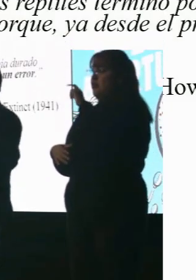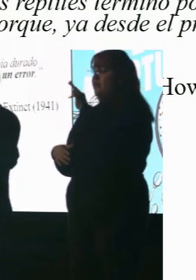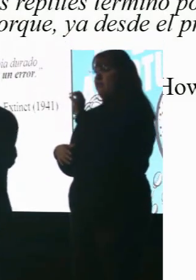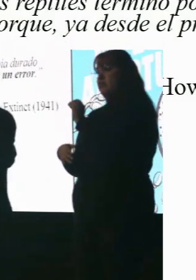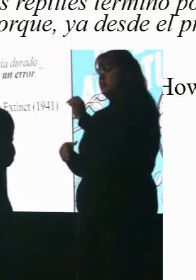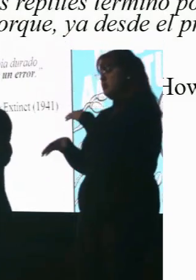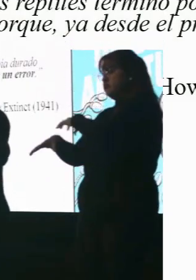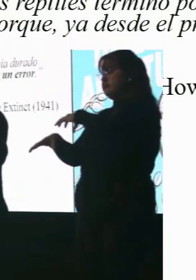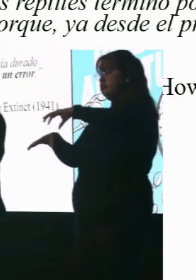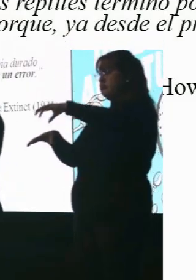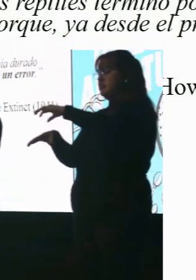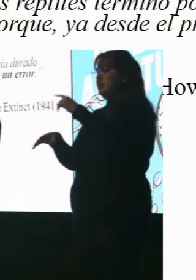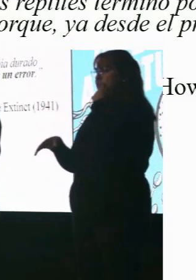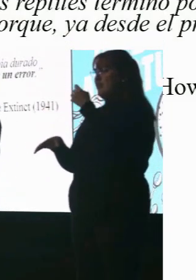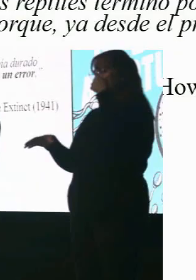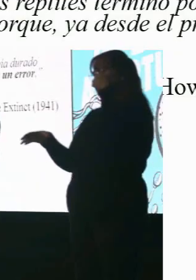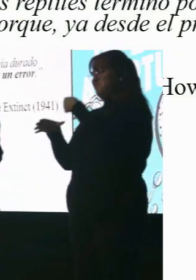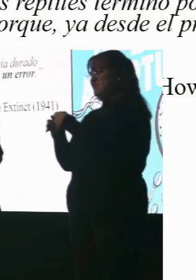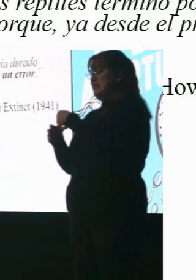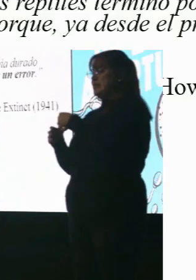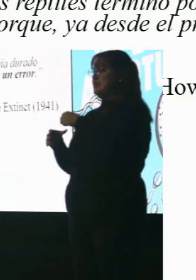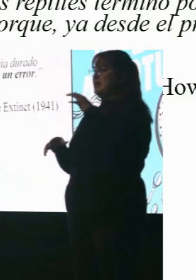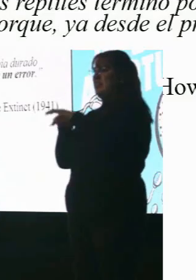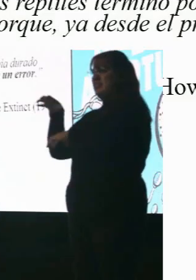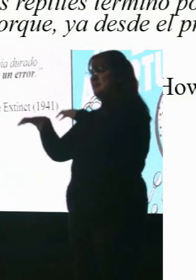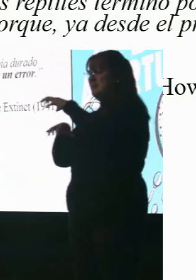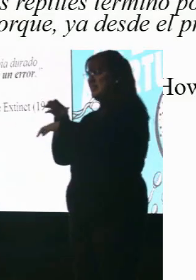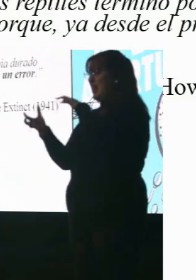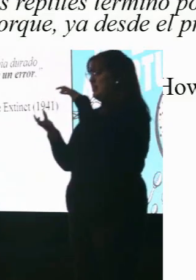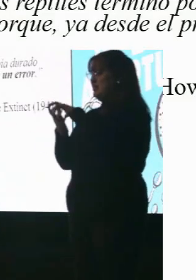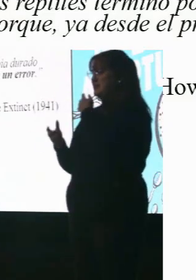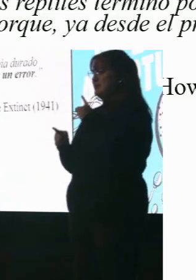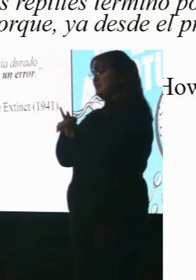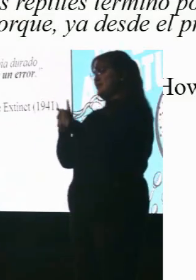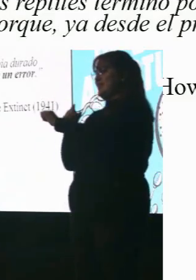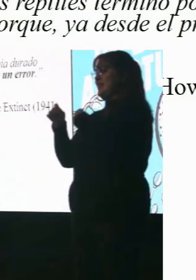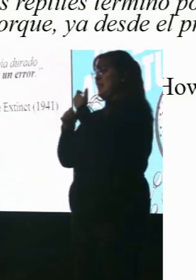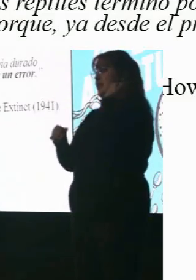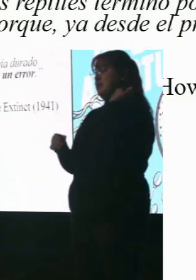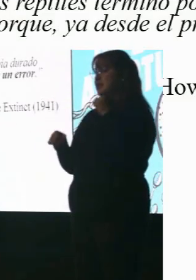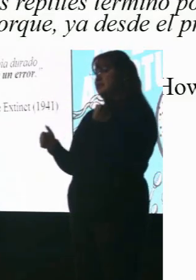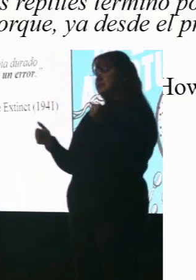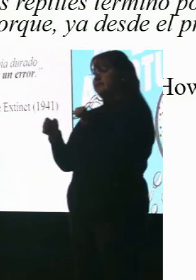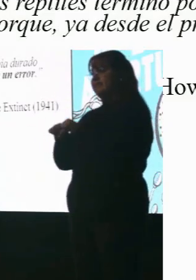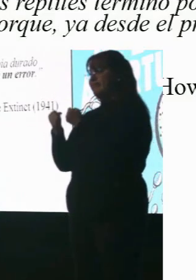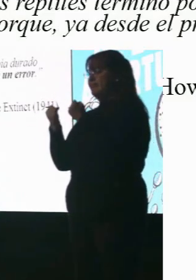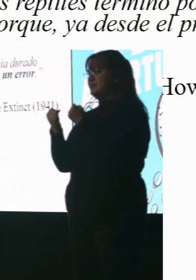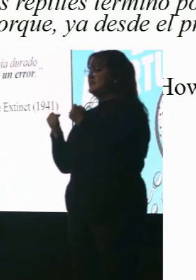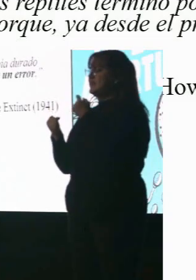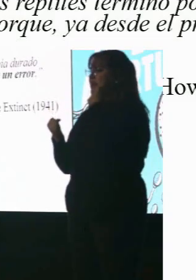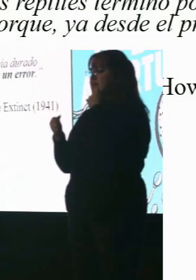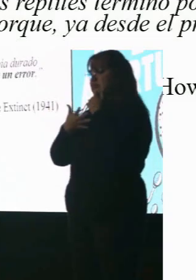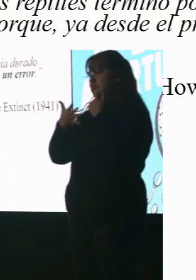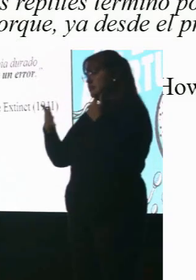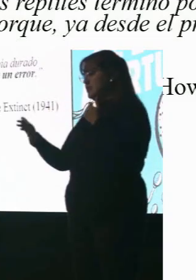que extinguió a los dinosaurios. Eso hipotéticamente es una de las hipótesis que hoy día se tiene, pero fue un proceso súper